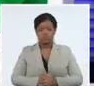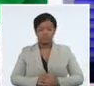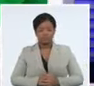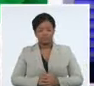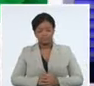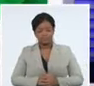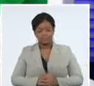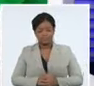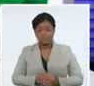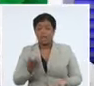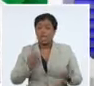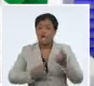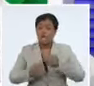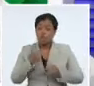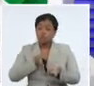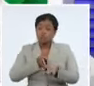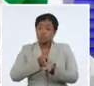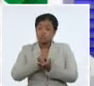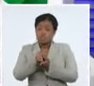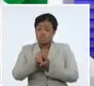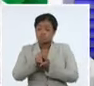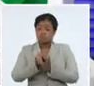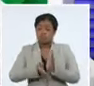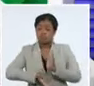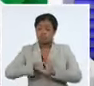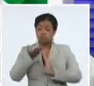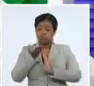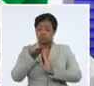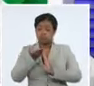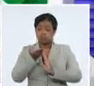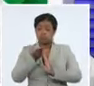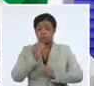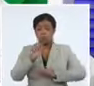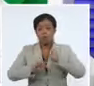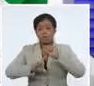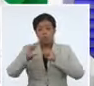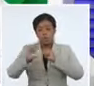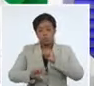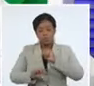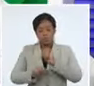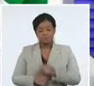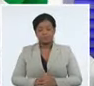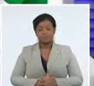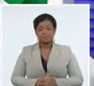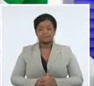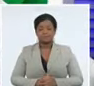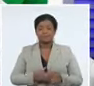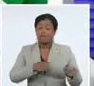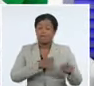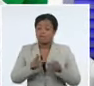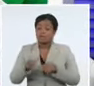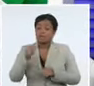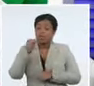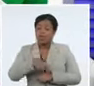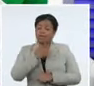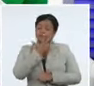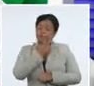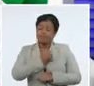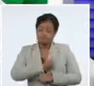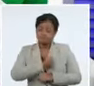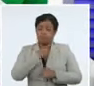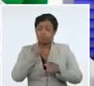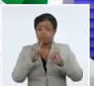de casos que aunque sea inferior, pero es elevado. Lamentando el fallecimiento de 15